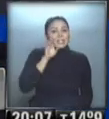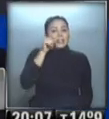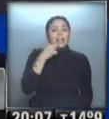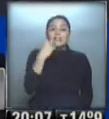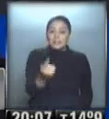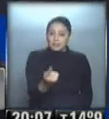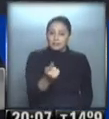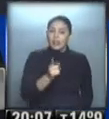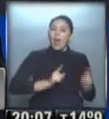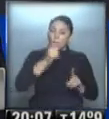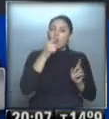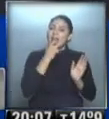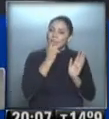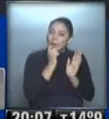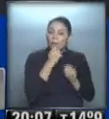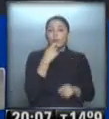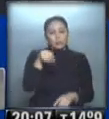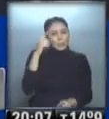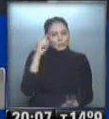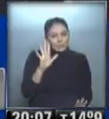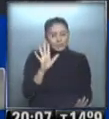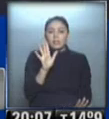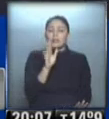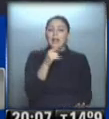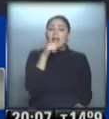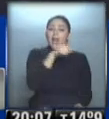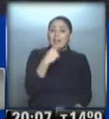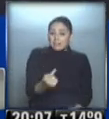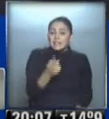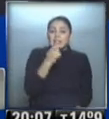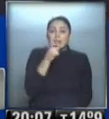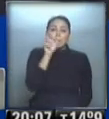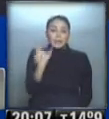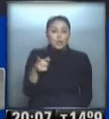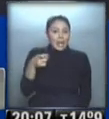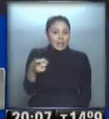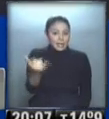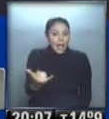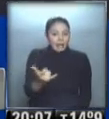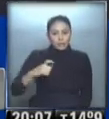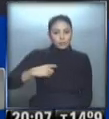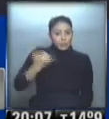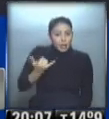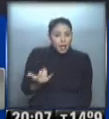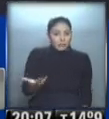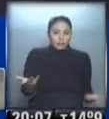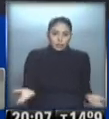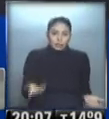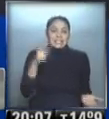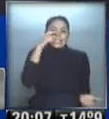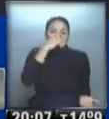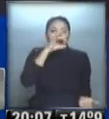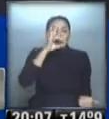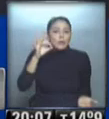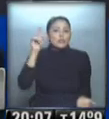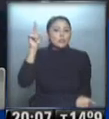incluso dio algunos ejemplos. Fíjense ustedes que dijo que si uno tiene cáncer y tiene seguro médico, tiene el